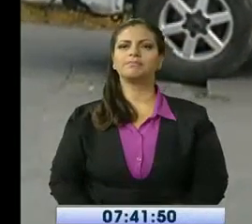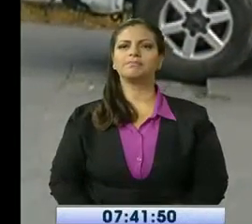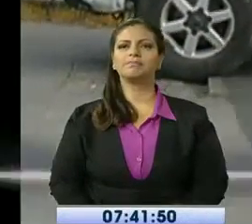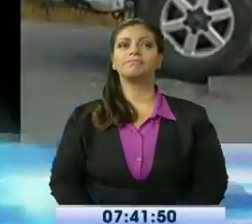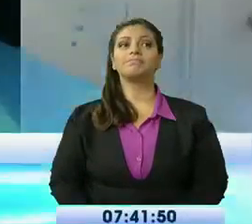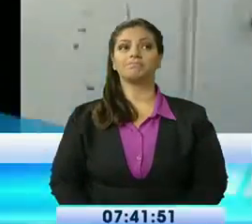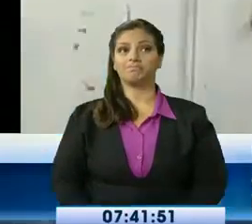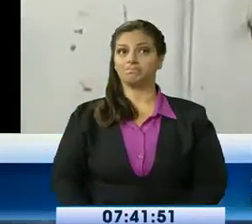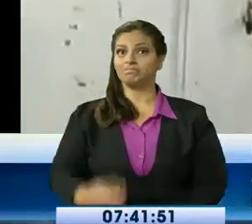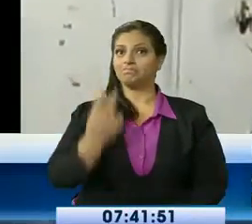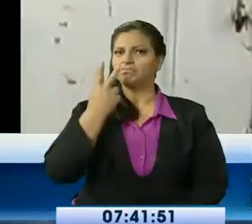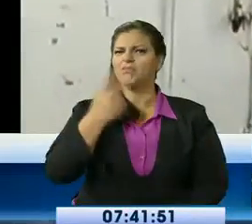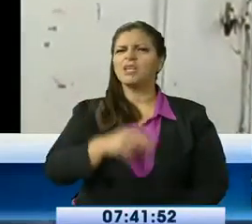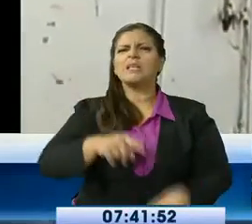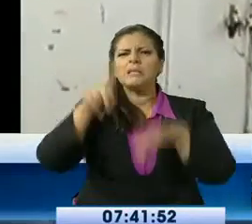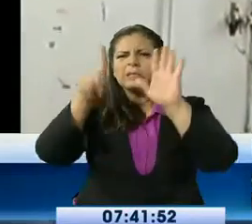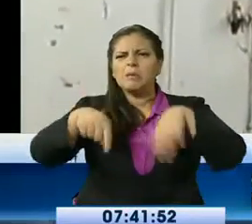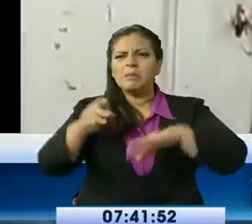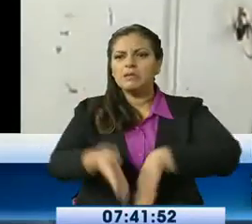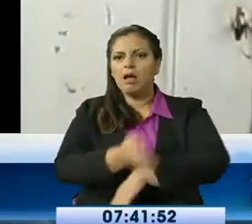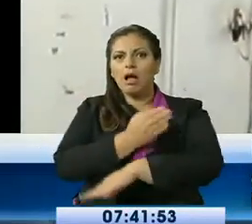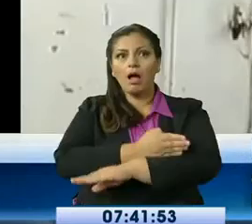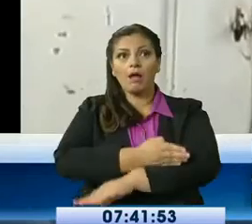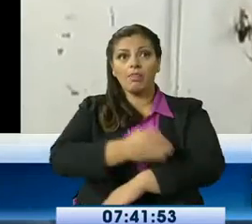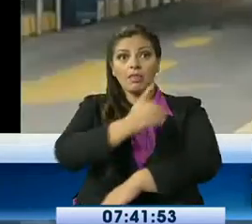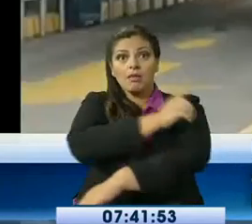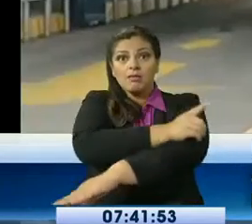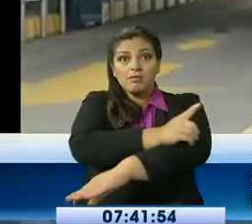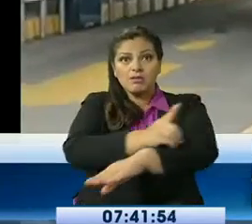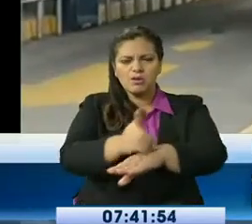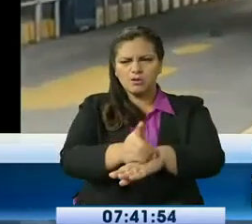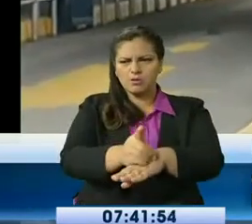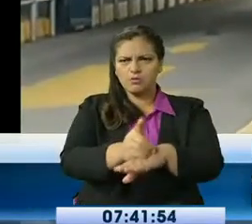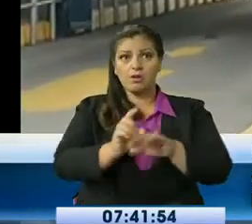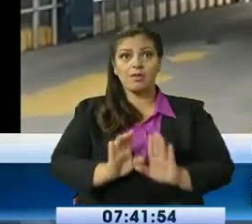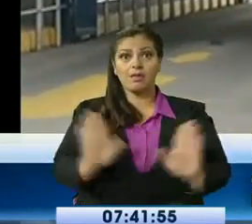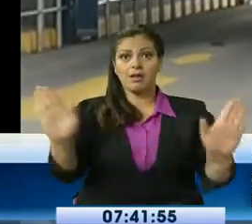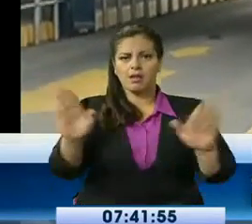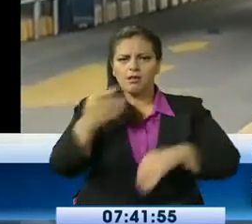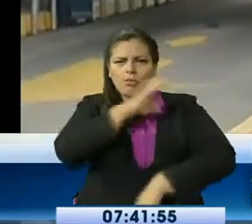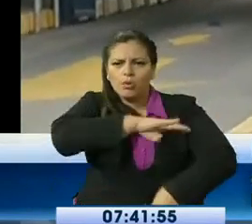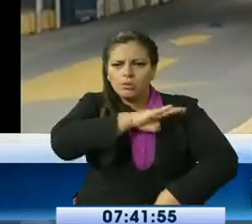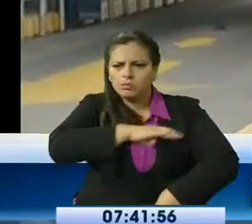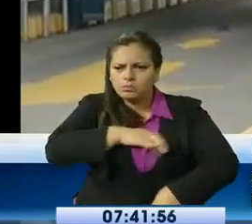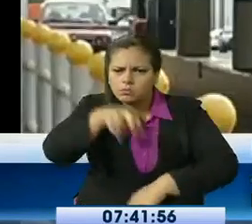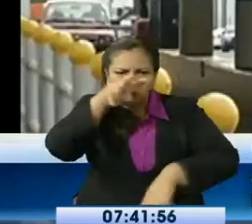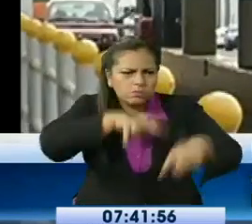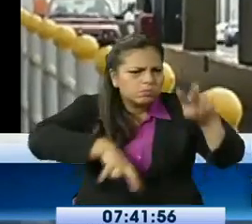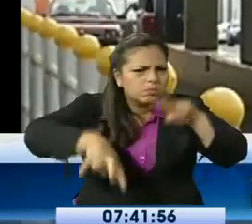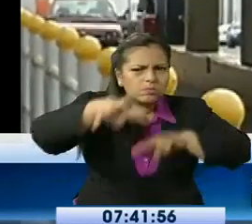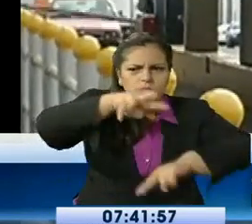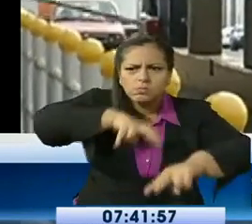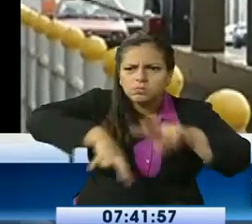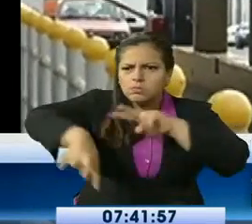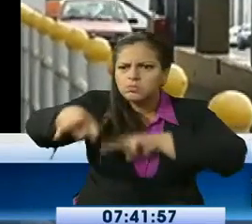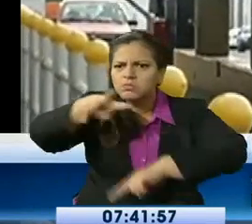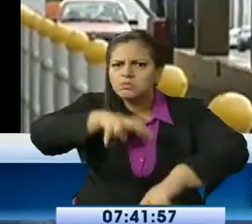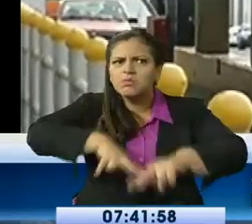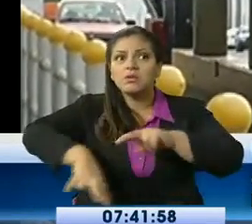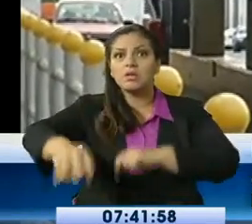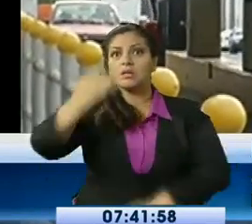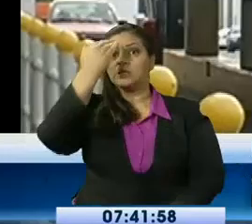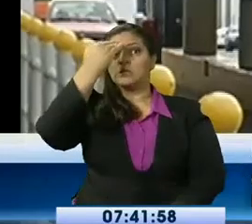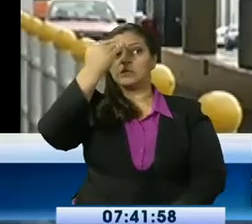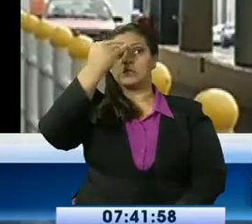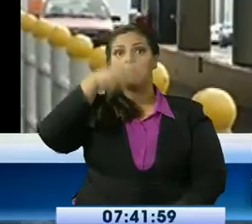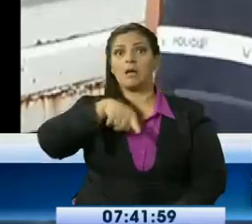Investigación de al menos 6 meses, la Dirección General de Inteligencia de la Policía le asestó un duro golpe al contrabando de ropa en una de las bodegas